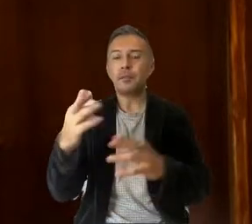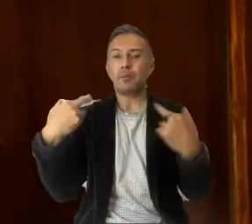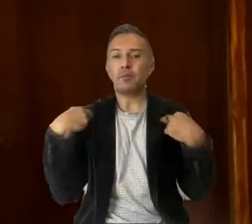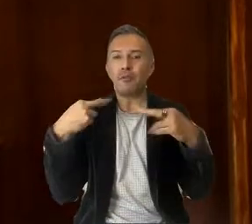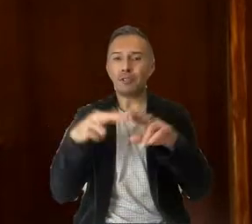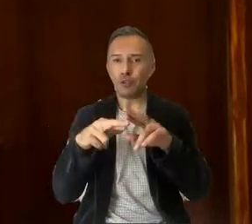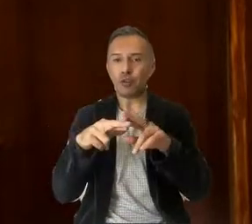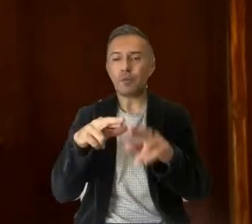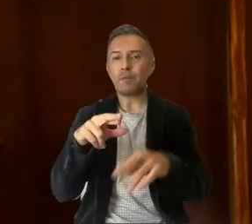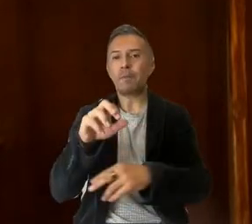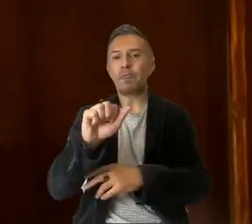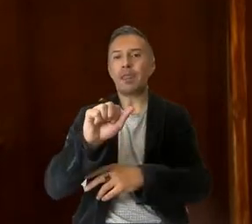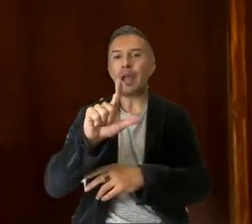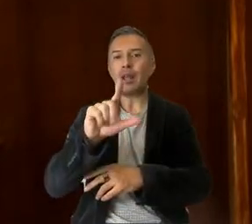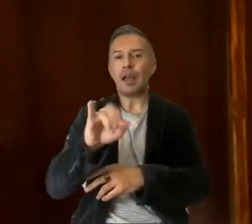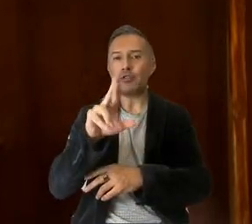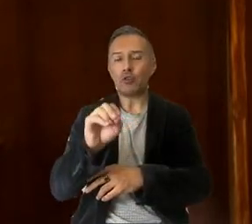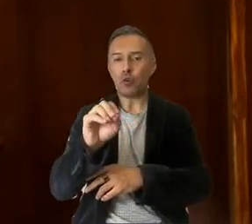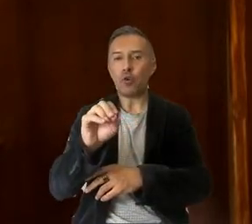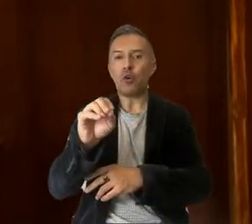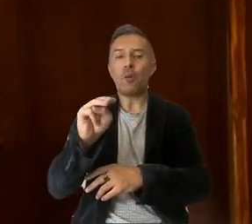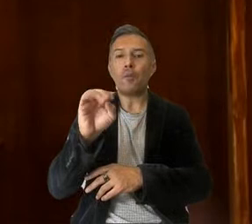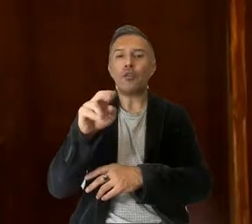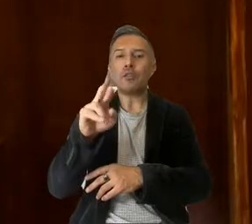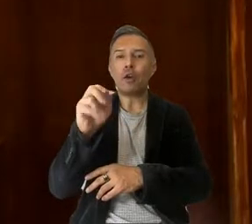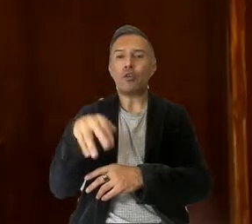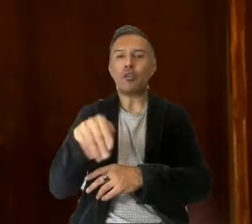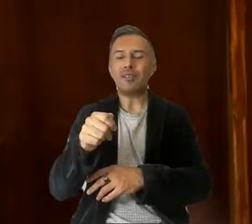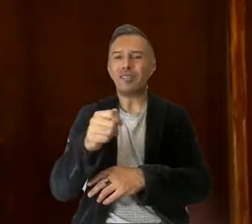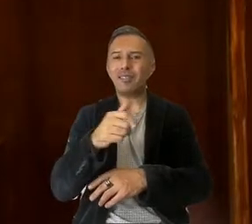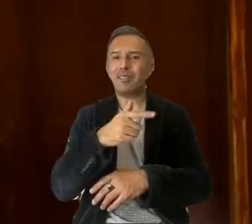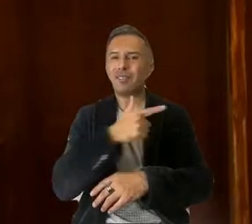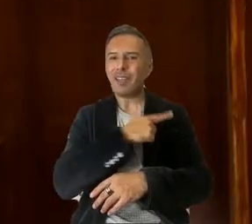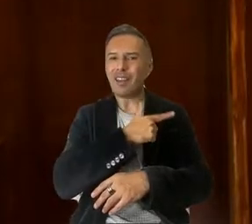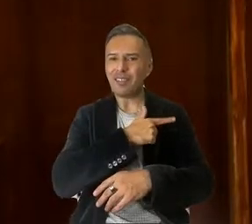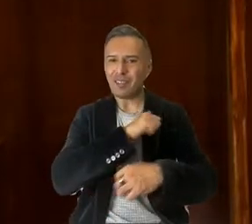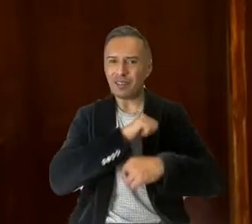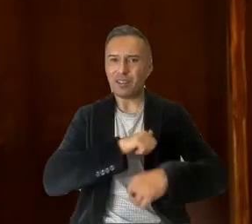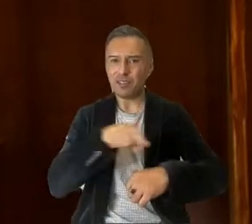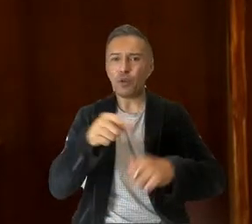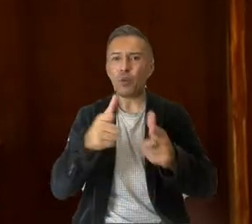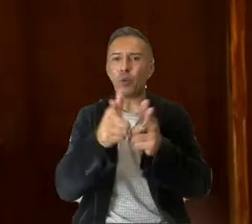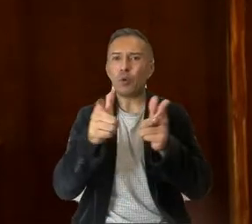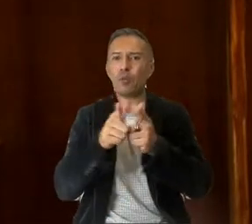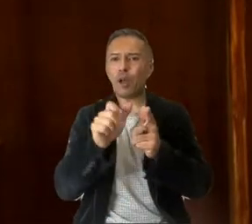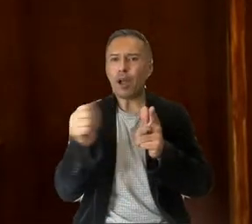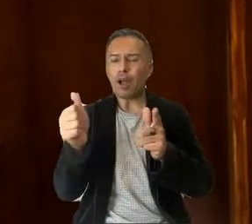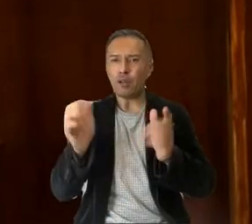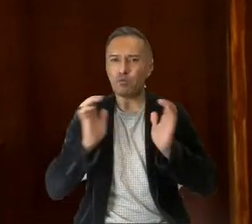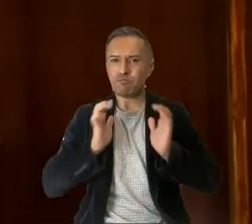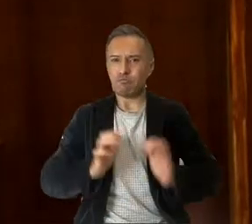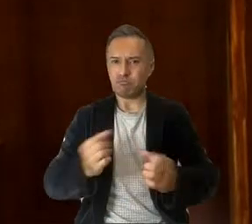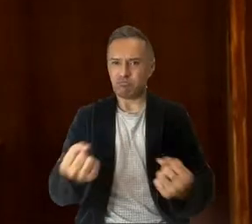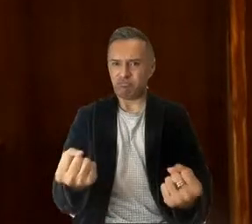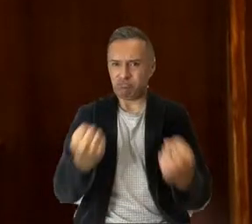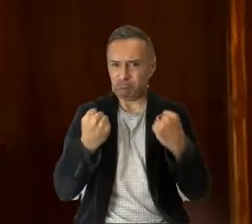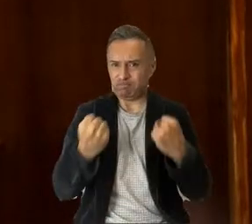Al profesor Alejandro Gutiérrez Mondragón, gerente del Club de Físico